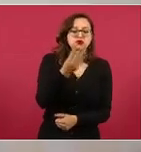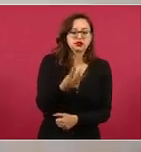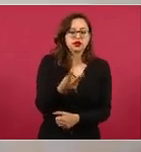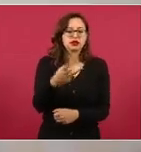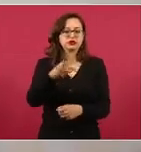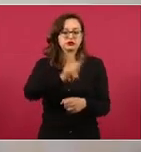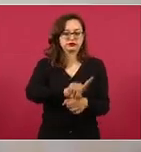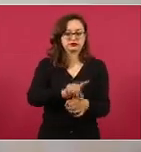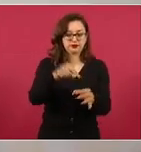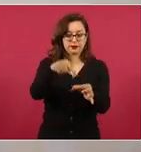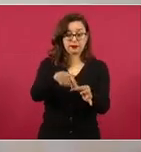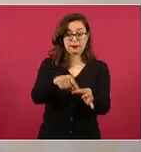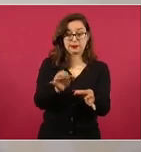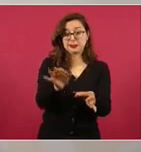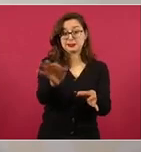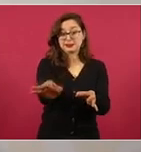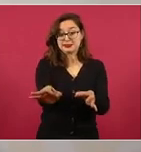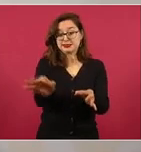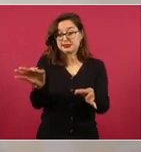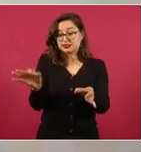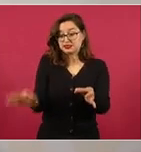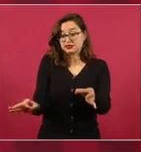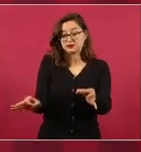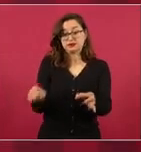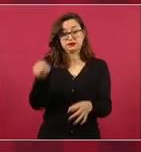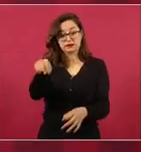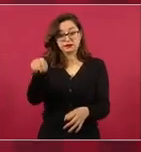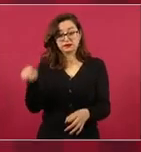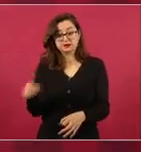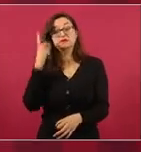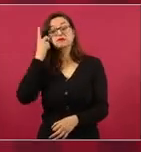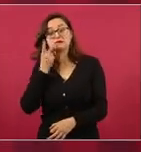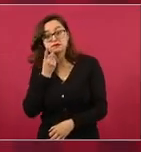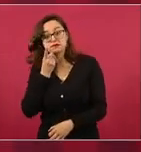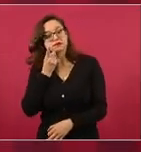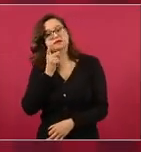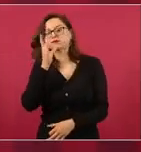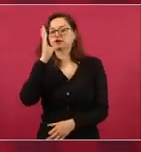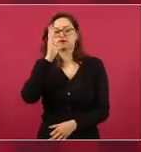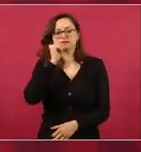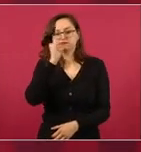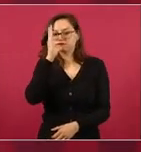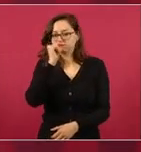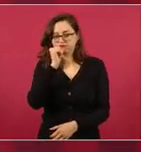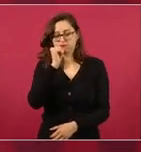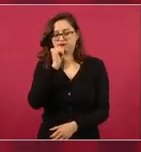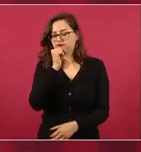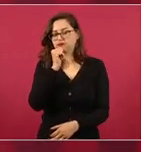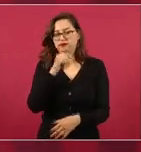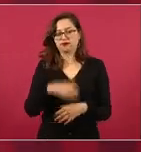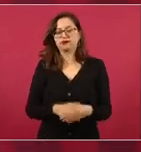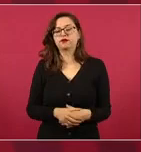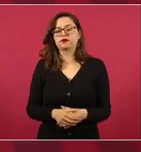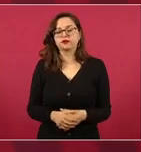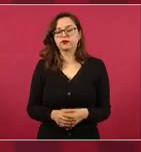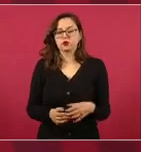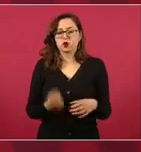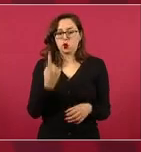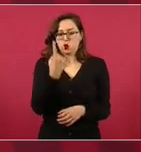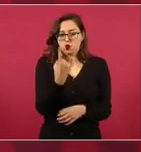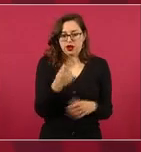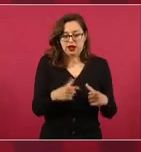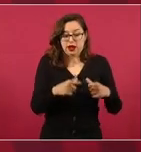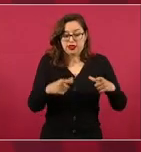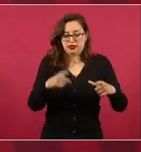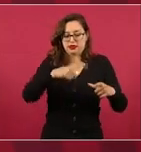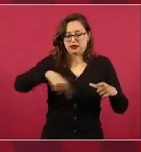se queda el ferry y por la tarde regresar, pero en la Isla María sí, nada más